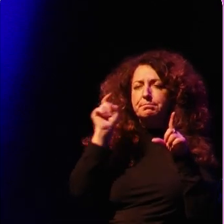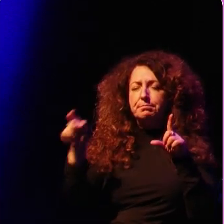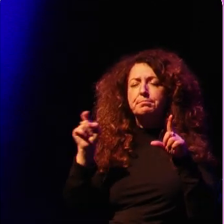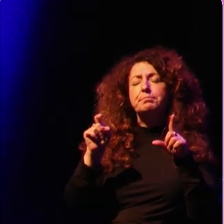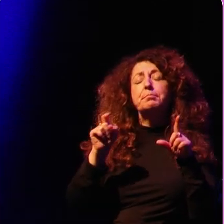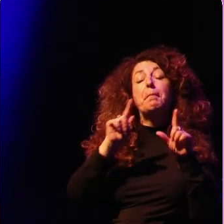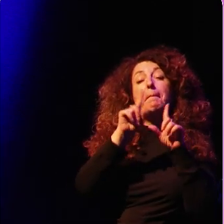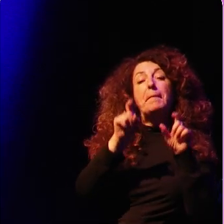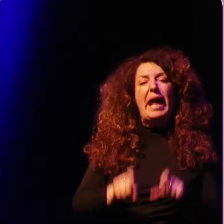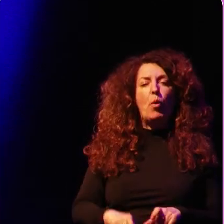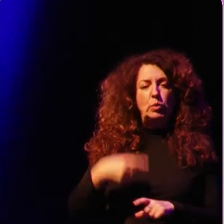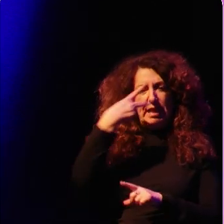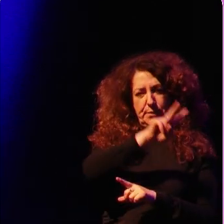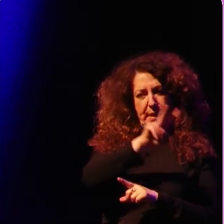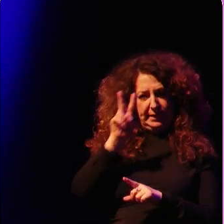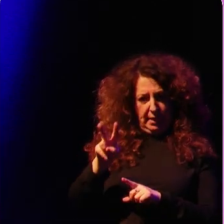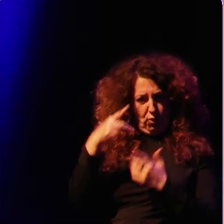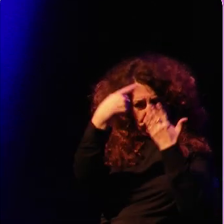preguntas. ¿Bien?